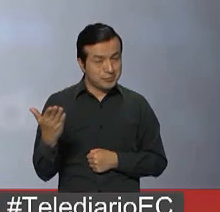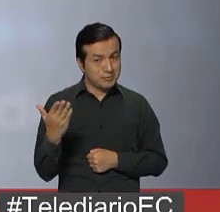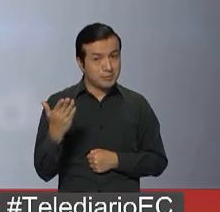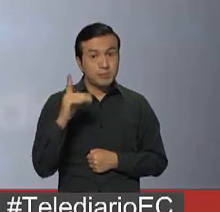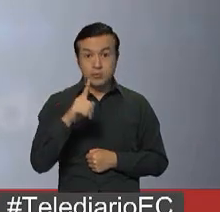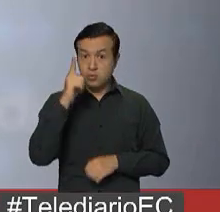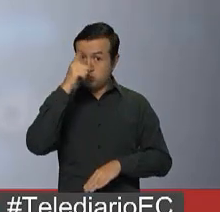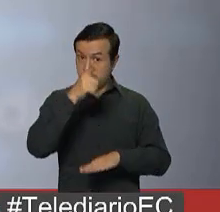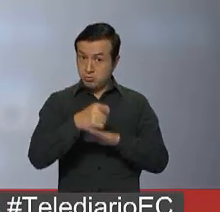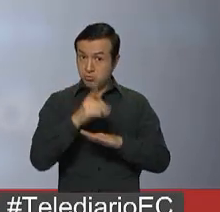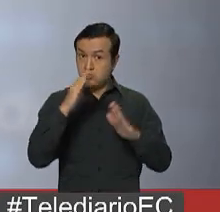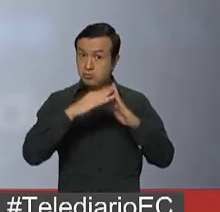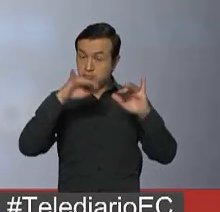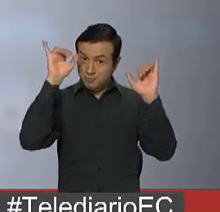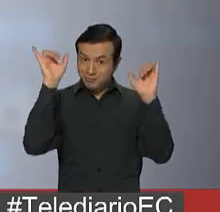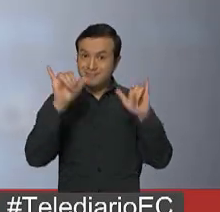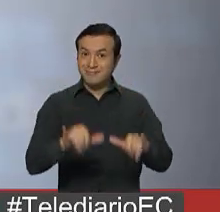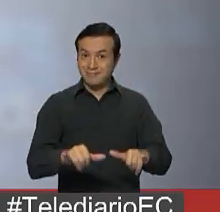pvc